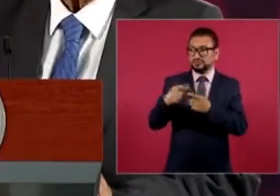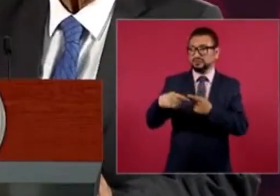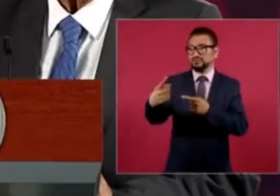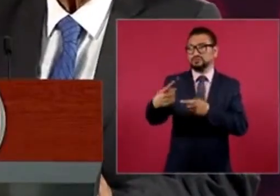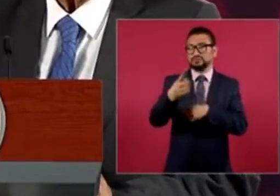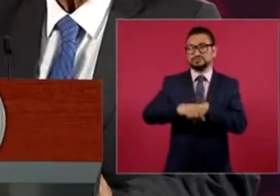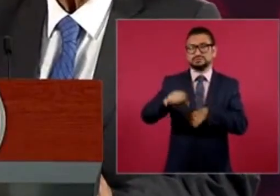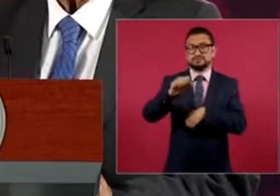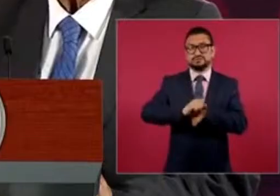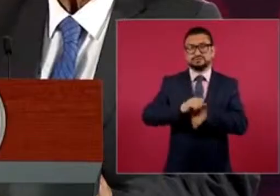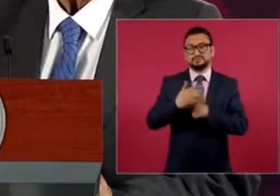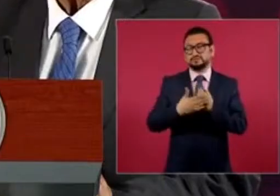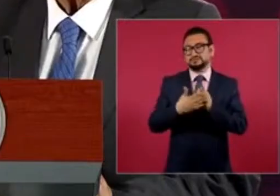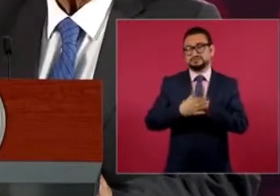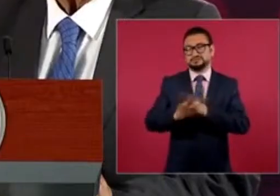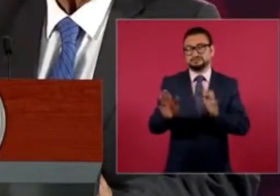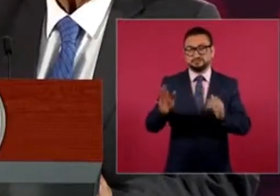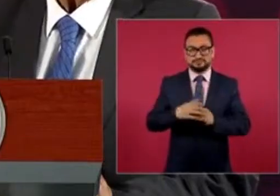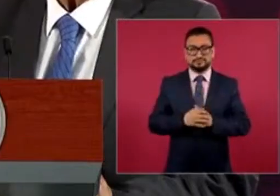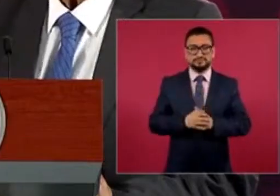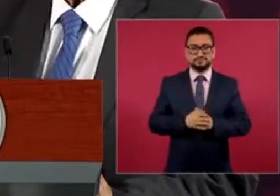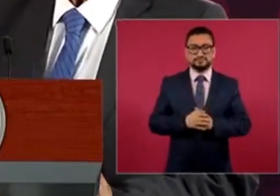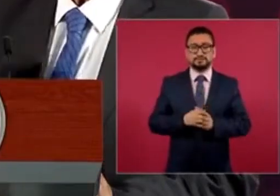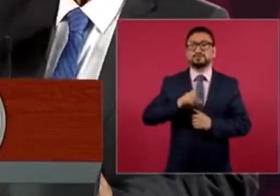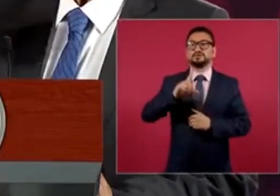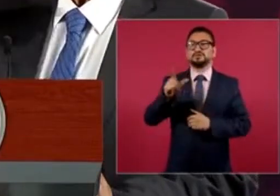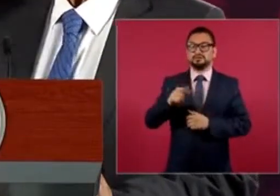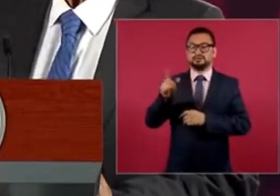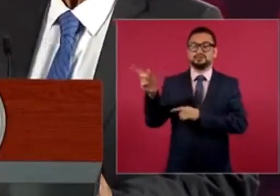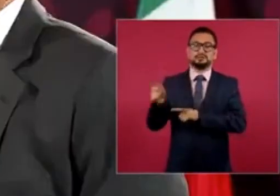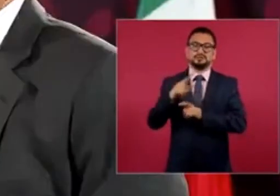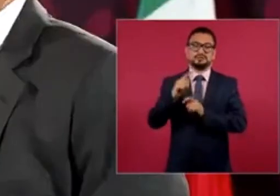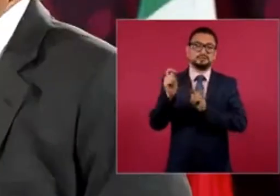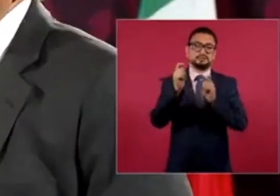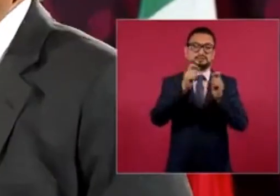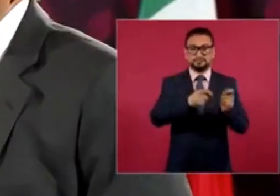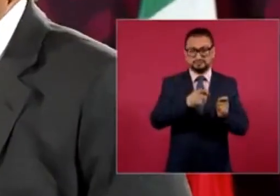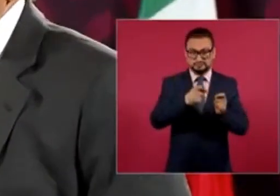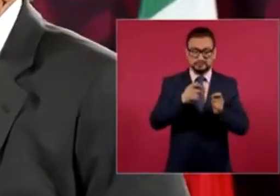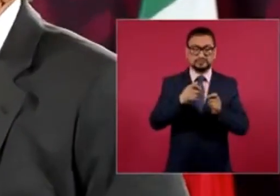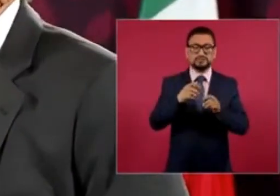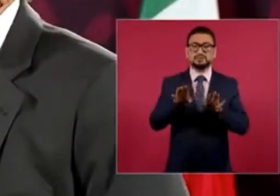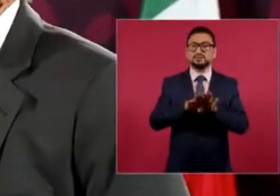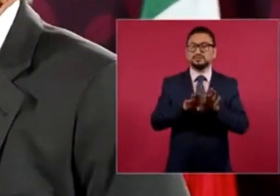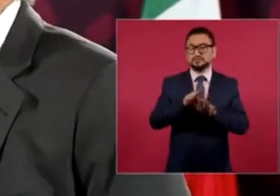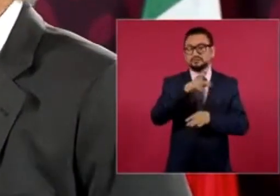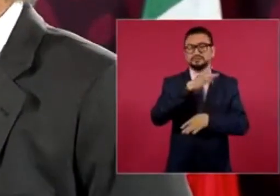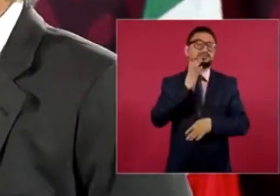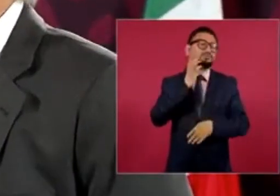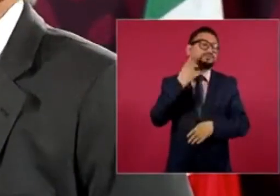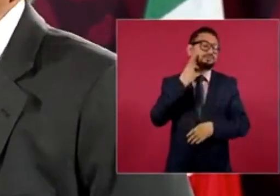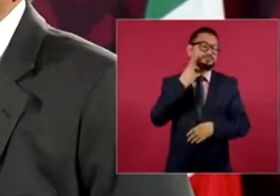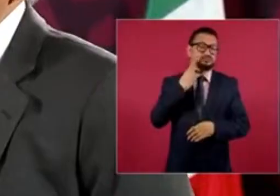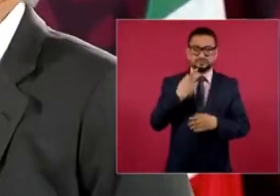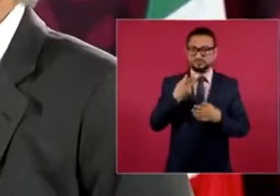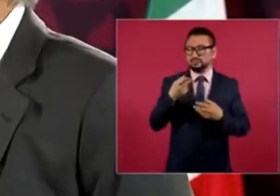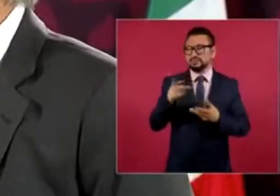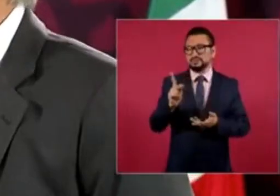la semana próxima. Y luego tiene que ir a las legislaturas. Pero